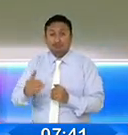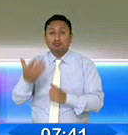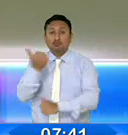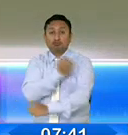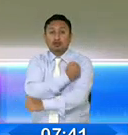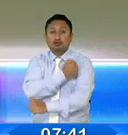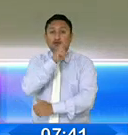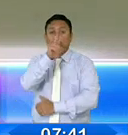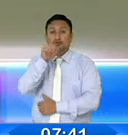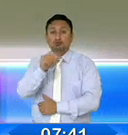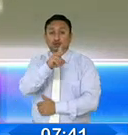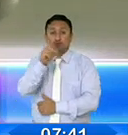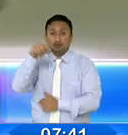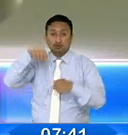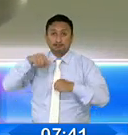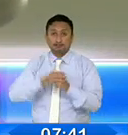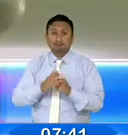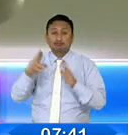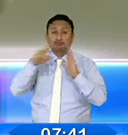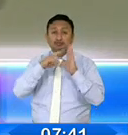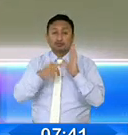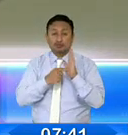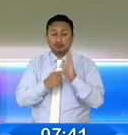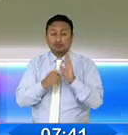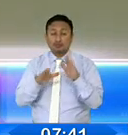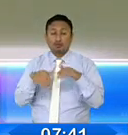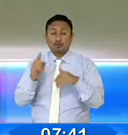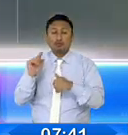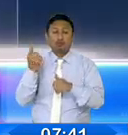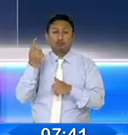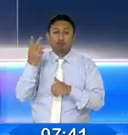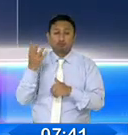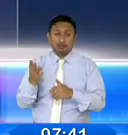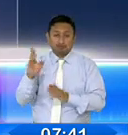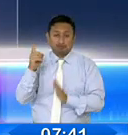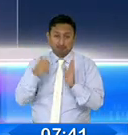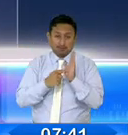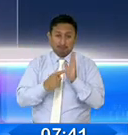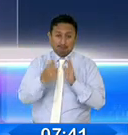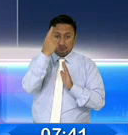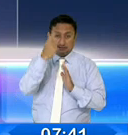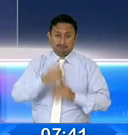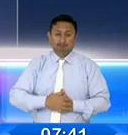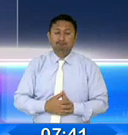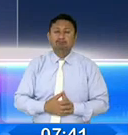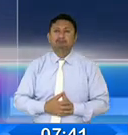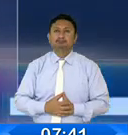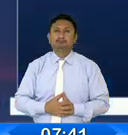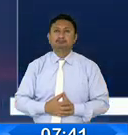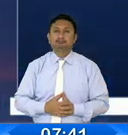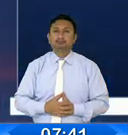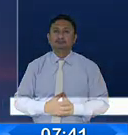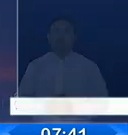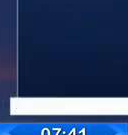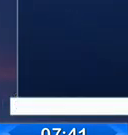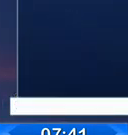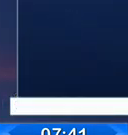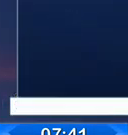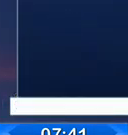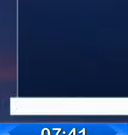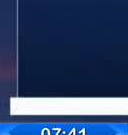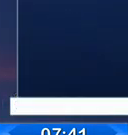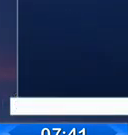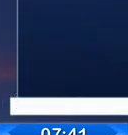que guarda los siguientes criterios de priorización. Adultos mayores, personal médico, docentes, Policía Nacional y Fuerzas Armadas,